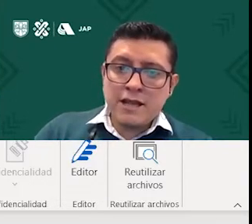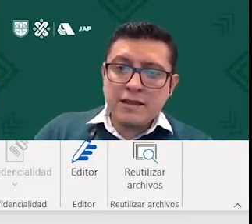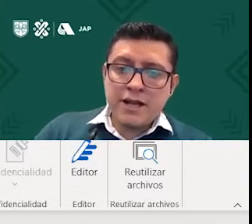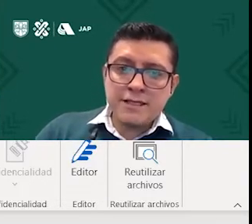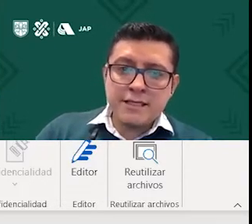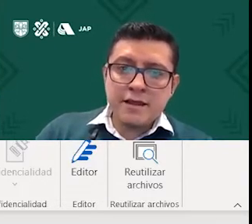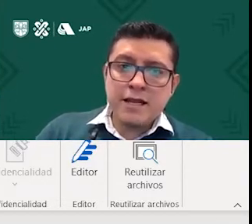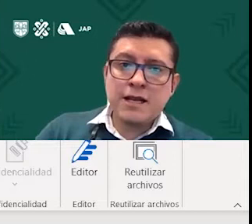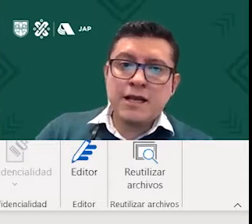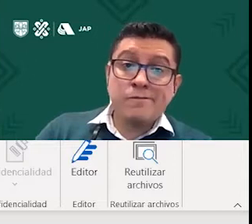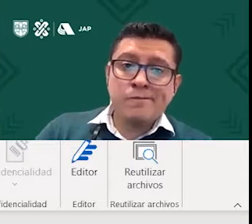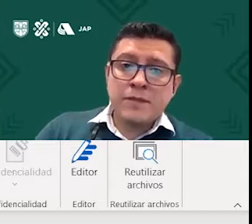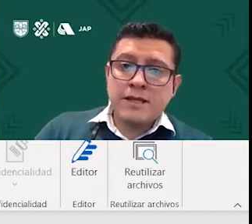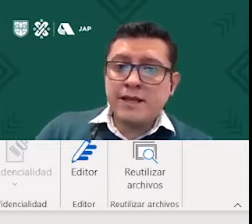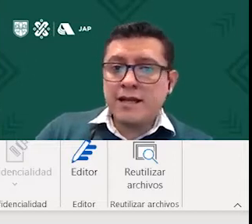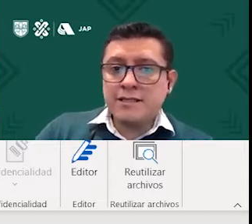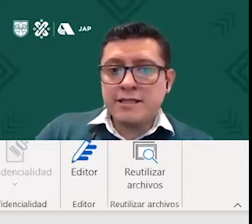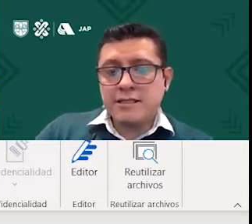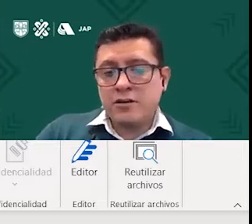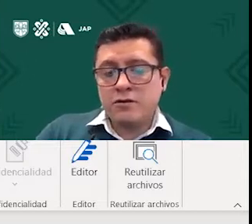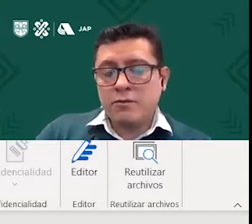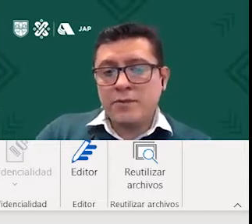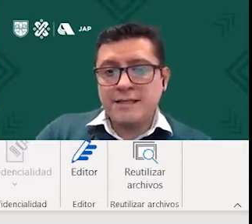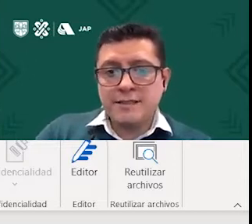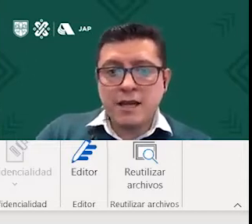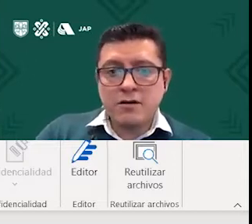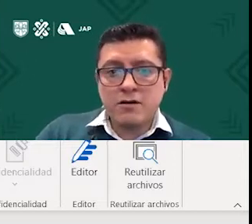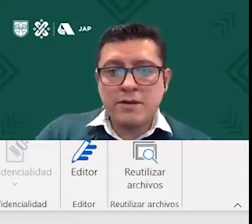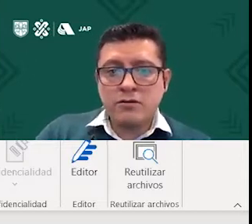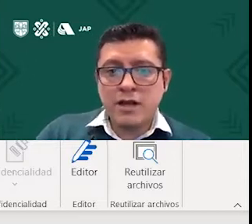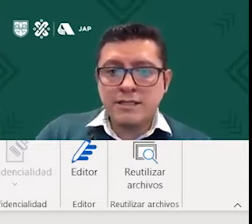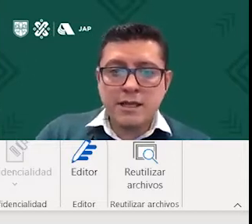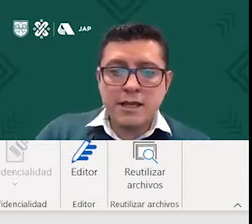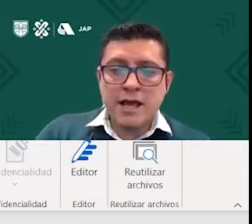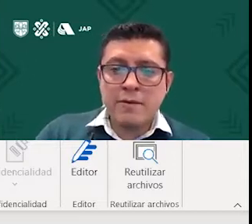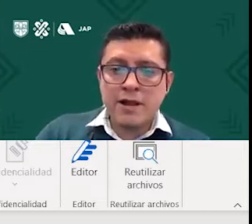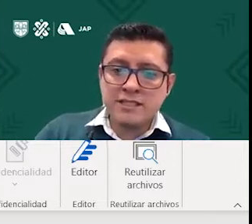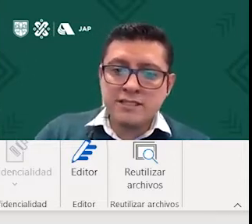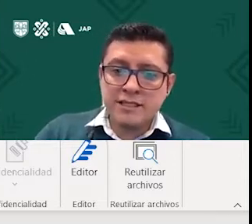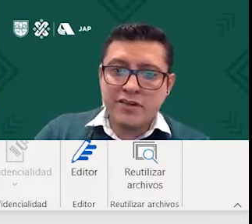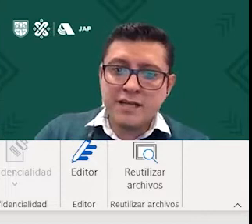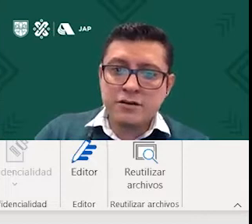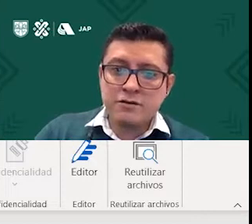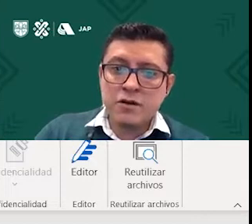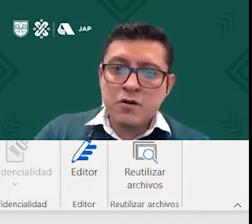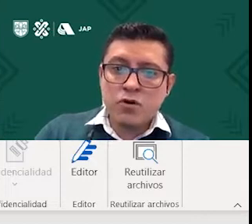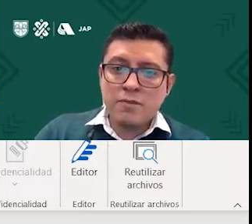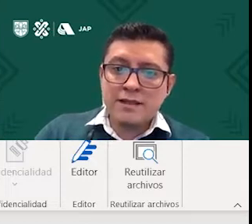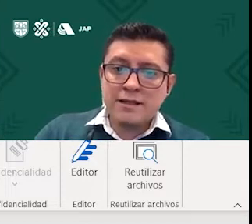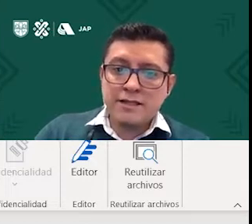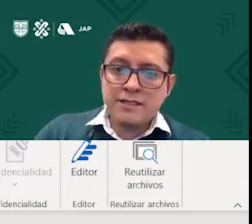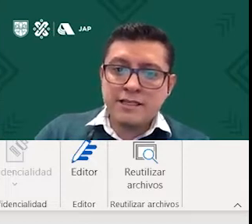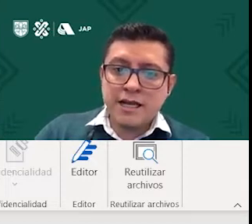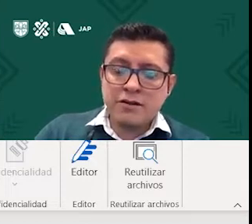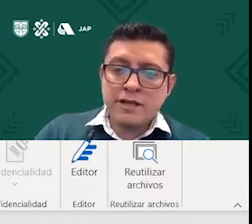y la diferencia de la del acta de sesión presencial con la virtual es que habrá una certificación por